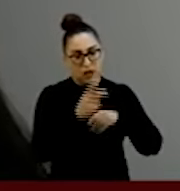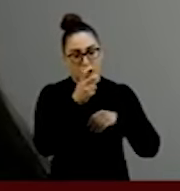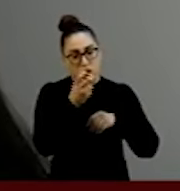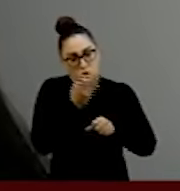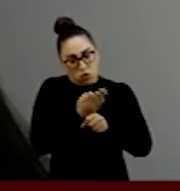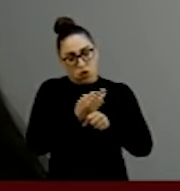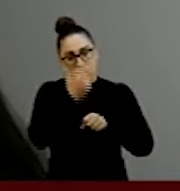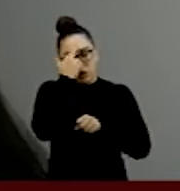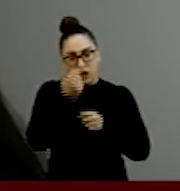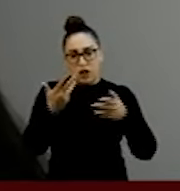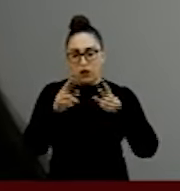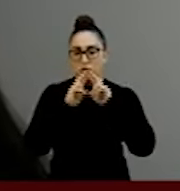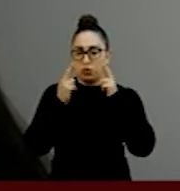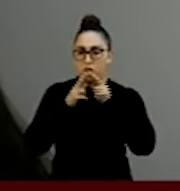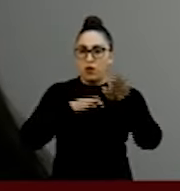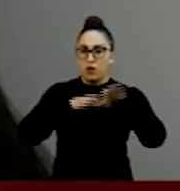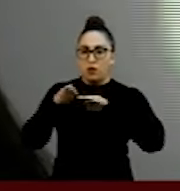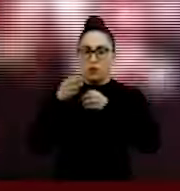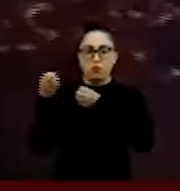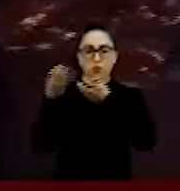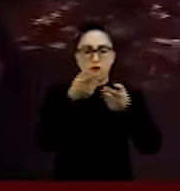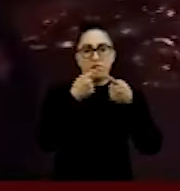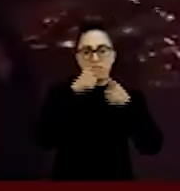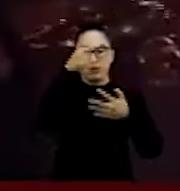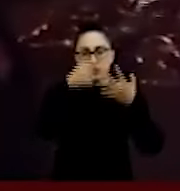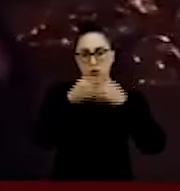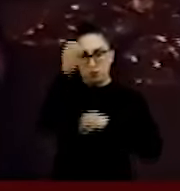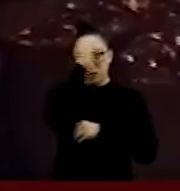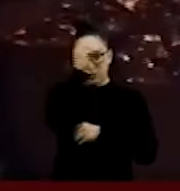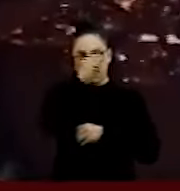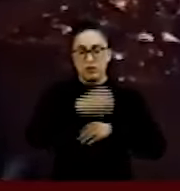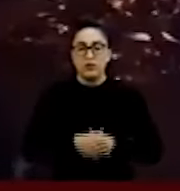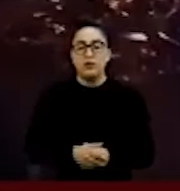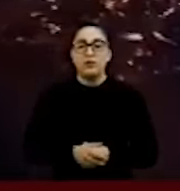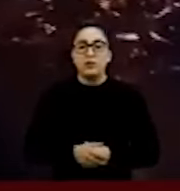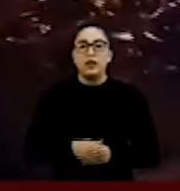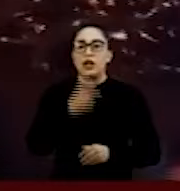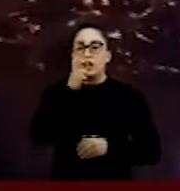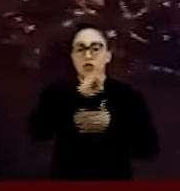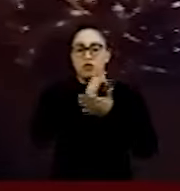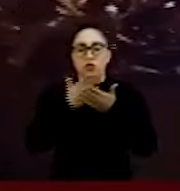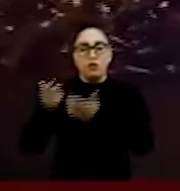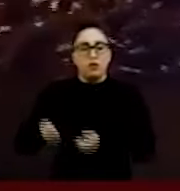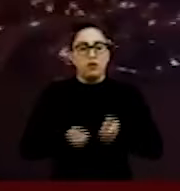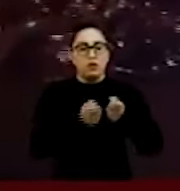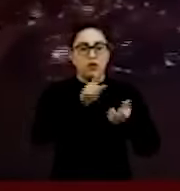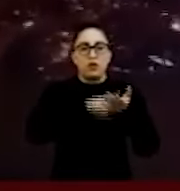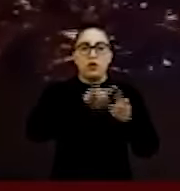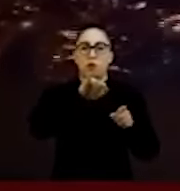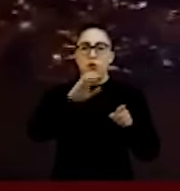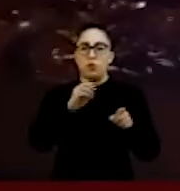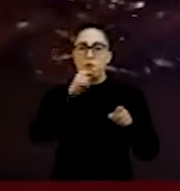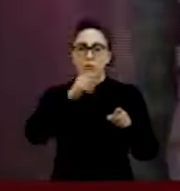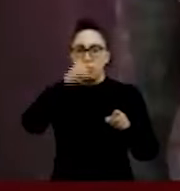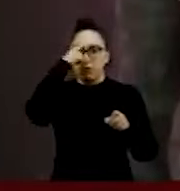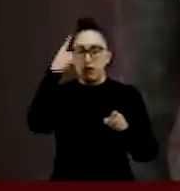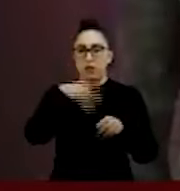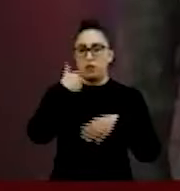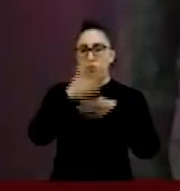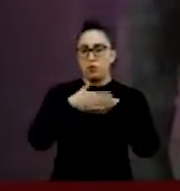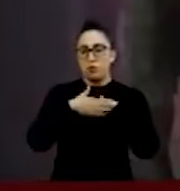trabajo emitió diferentes recomendaciones. El informe será enviado a la Junta de Coordinación Política para que la